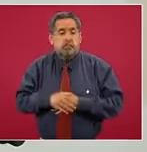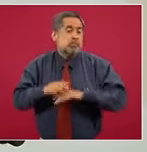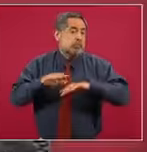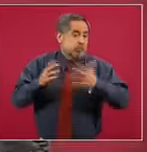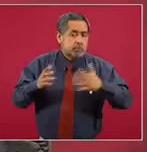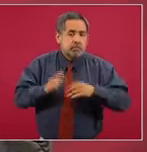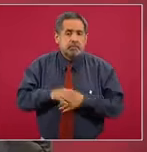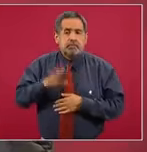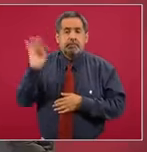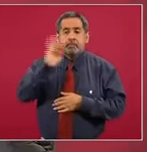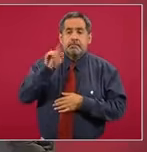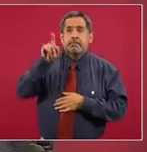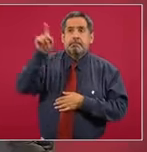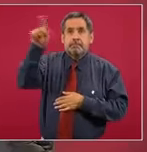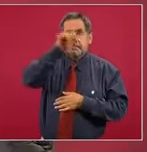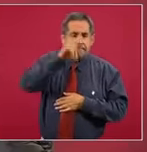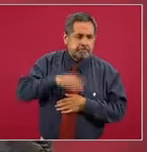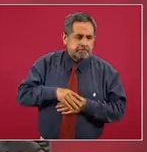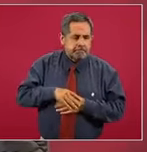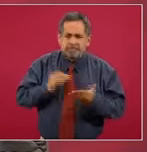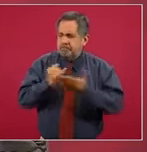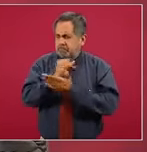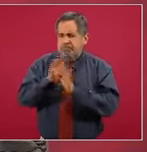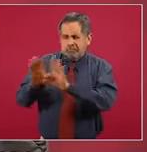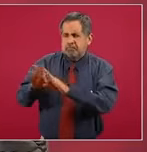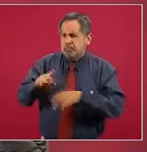definir diferentes actividades.